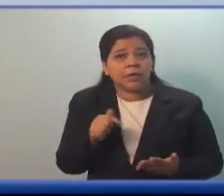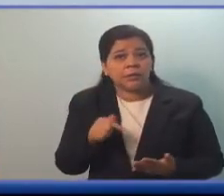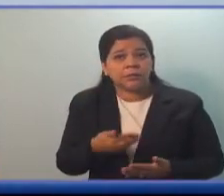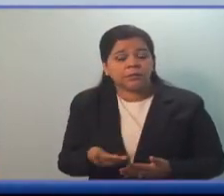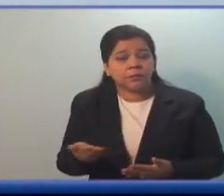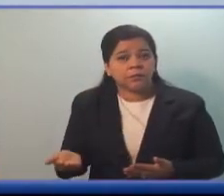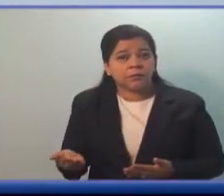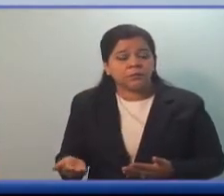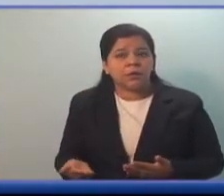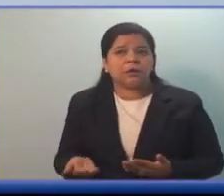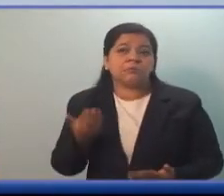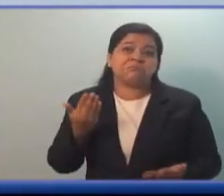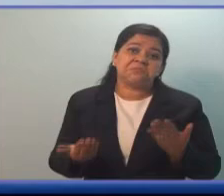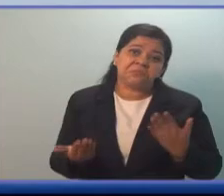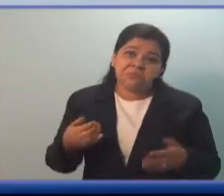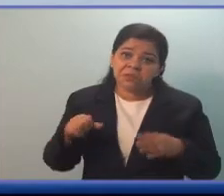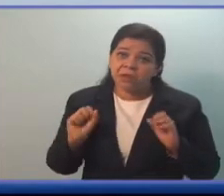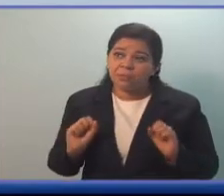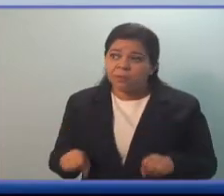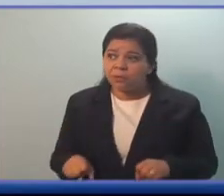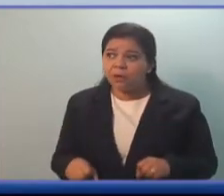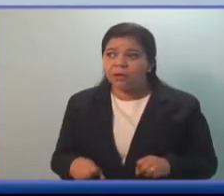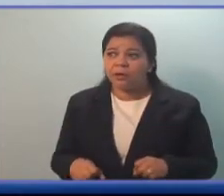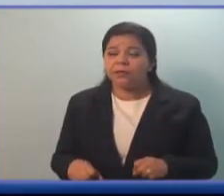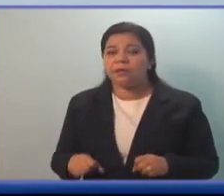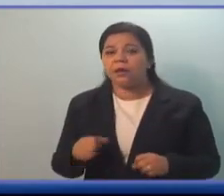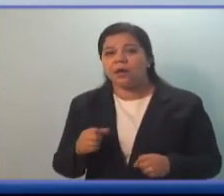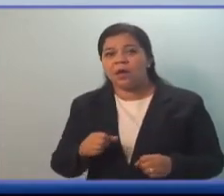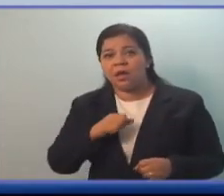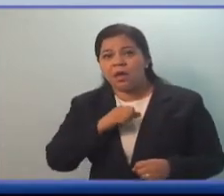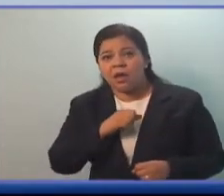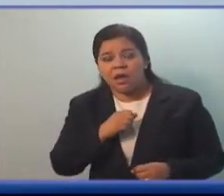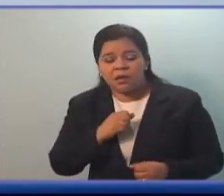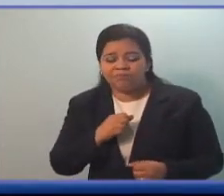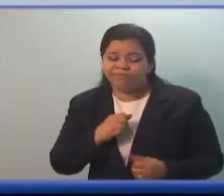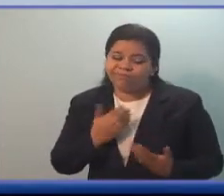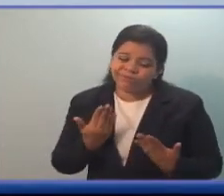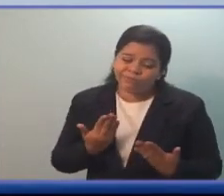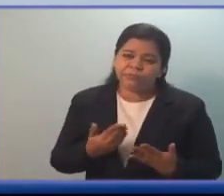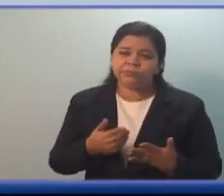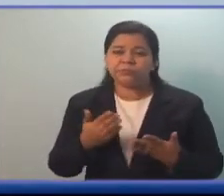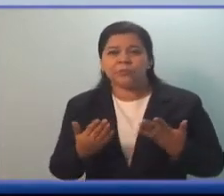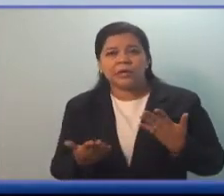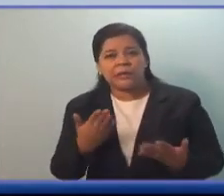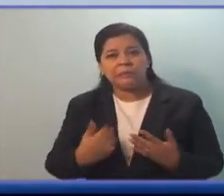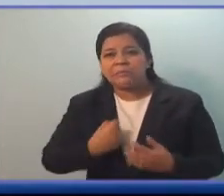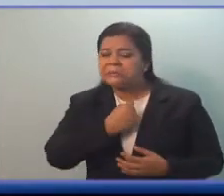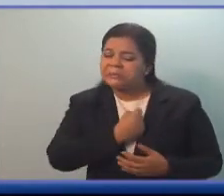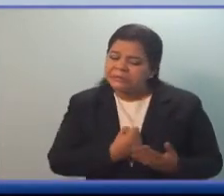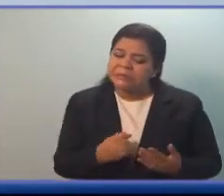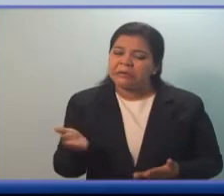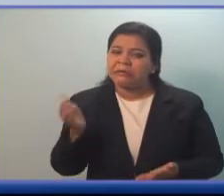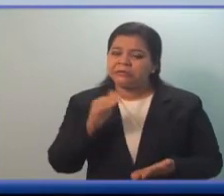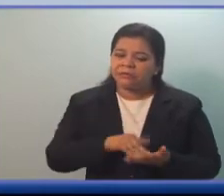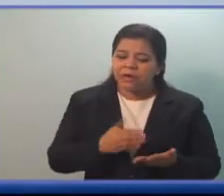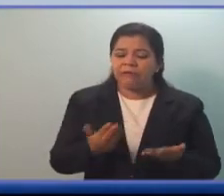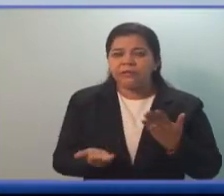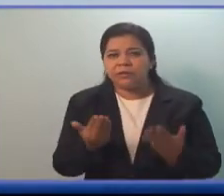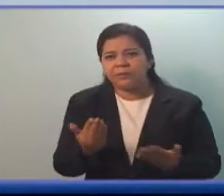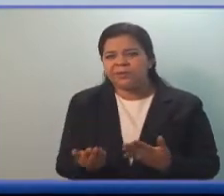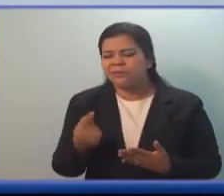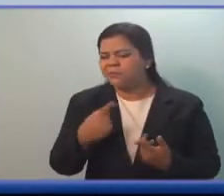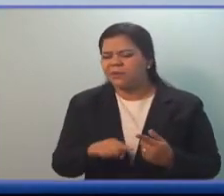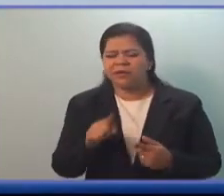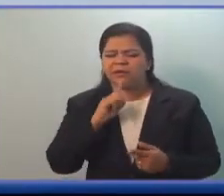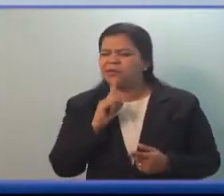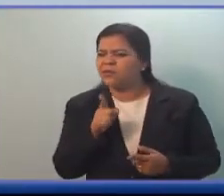dice esto puede abrir heridas, o ese es, digamos, otro concepto que, digamos, no va dentro